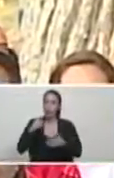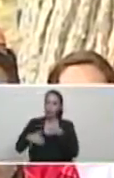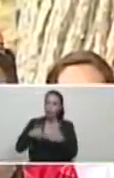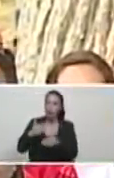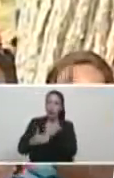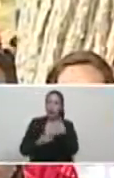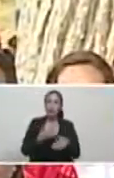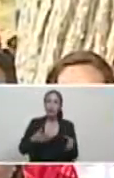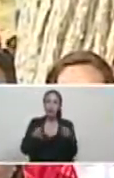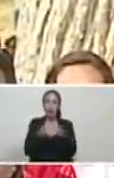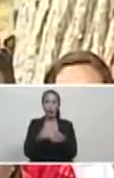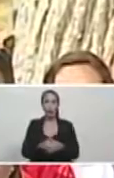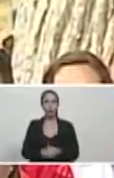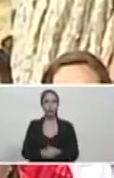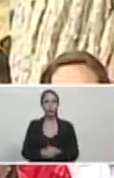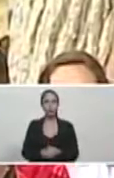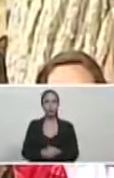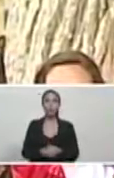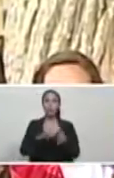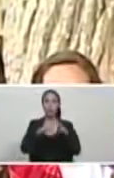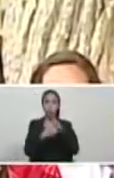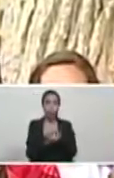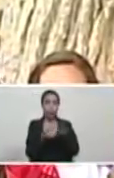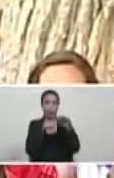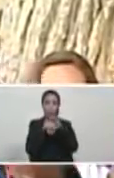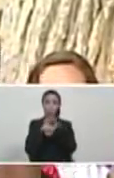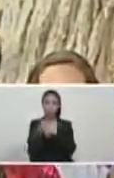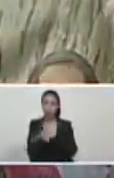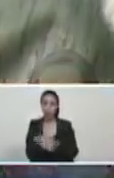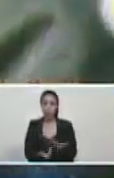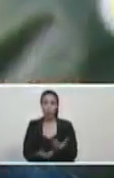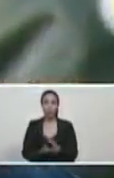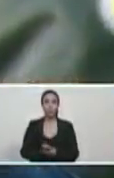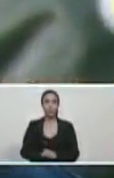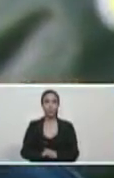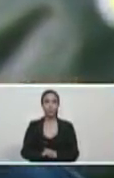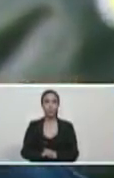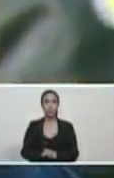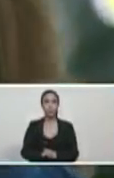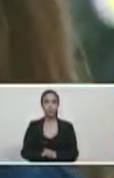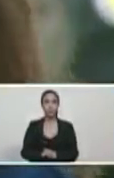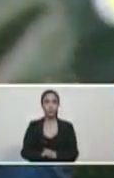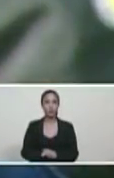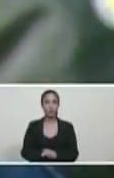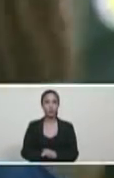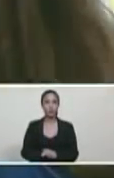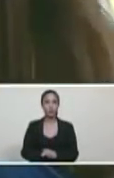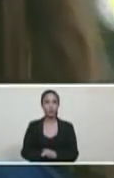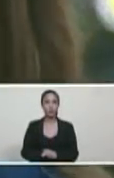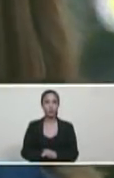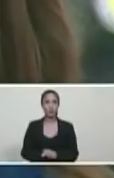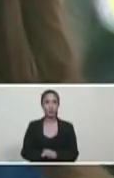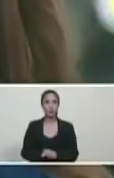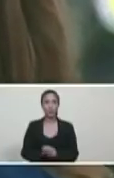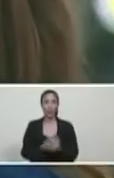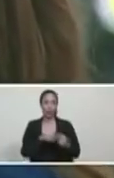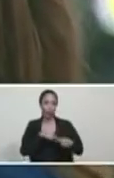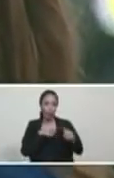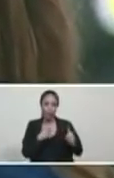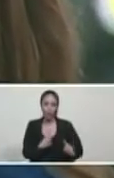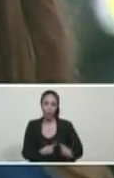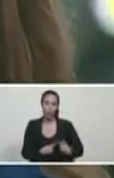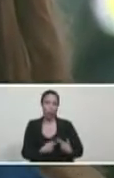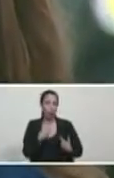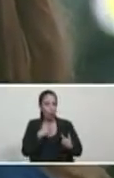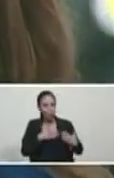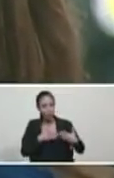Paz y la Vida. Dentro de nuestros barrios, como usted lo acaba de decir, nosotros tenemos que seguir este movimiento con el corazón. Así